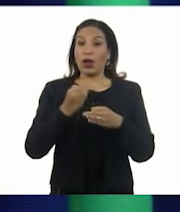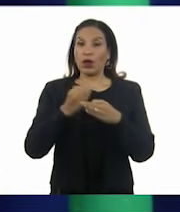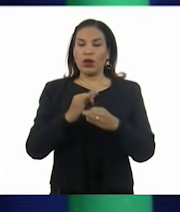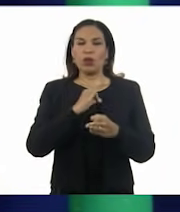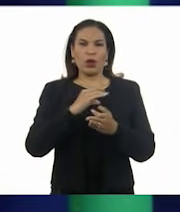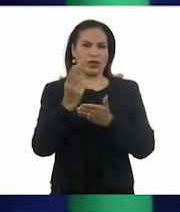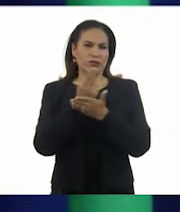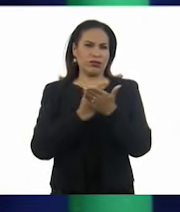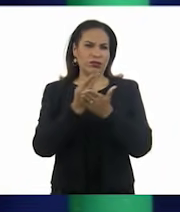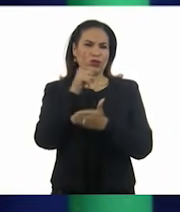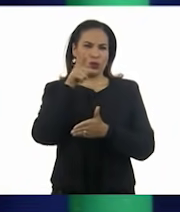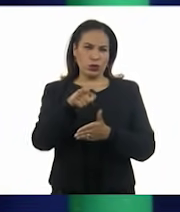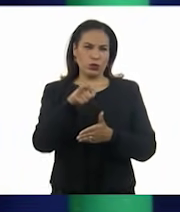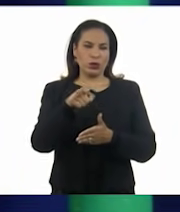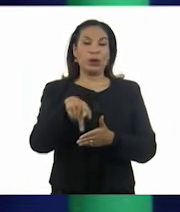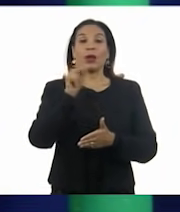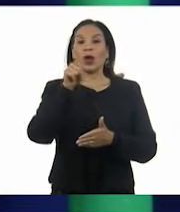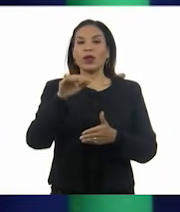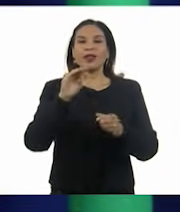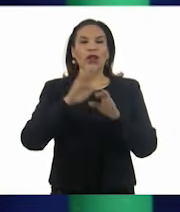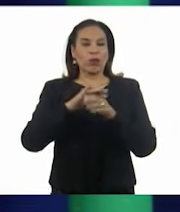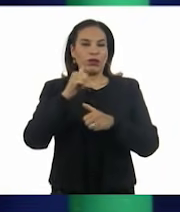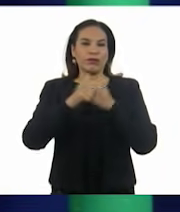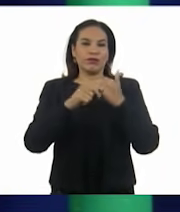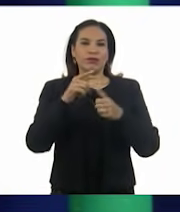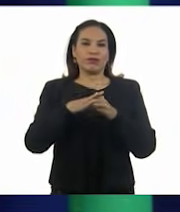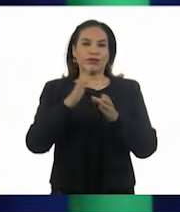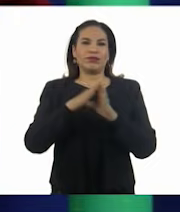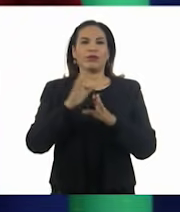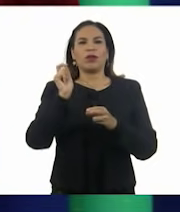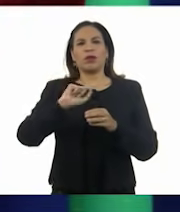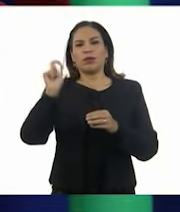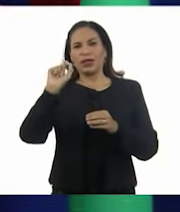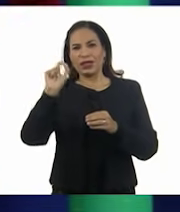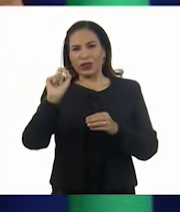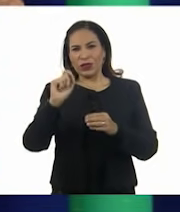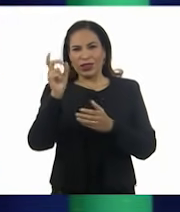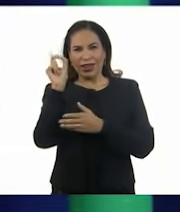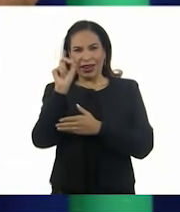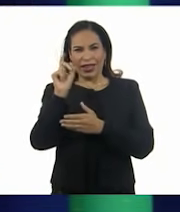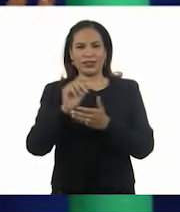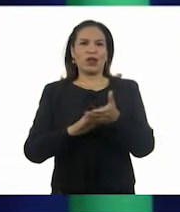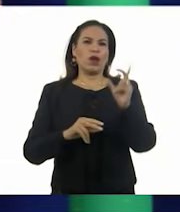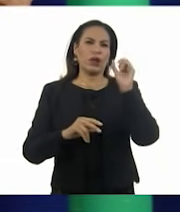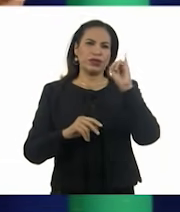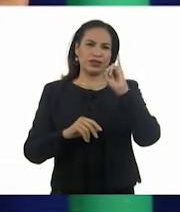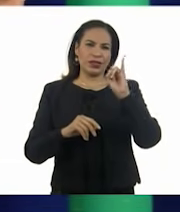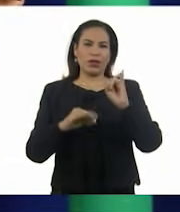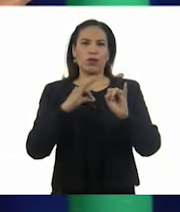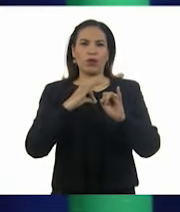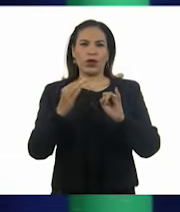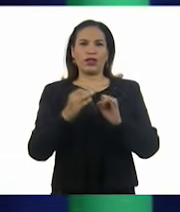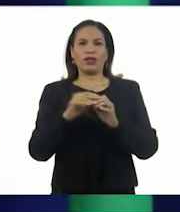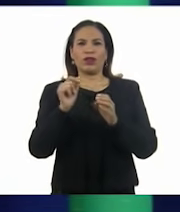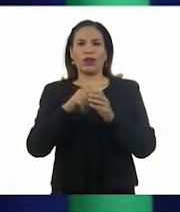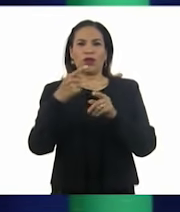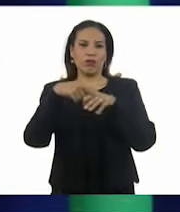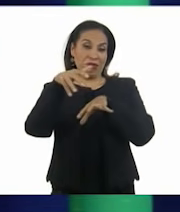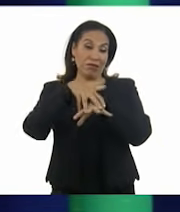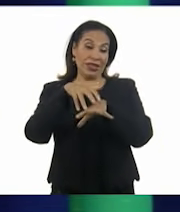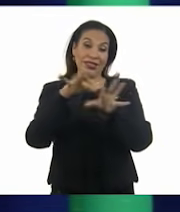puedes dibujarlo tú, pero trata de hacerlo pues con tu mano derecha, con tu mano izquierda o quizá hasta puedes usar tus pies.